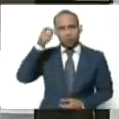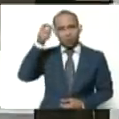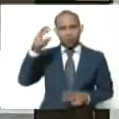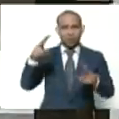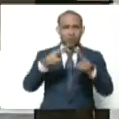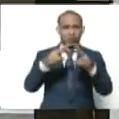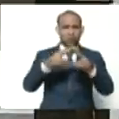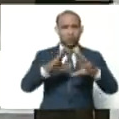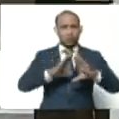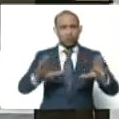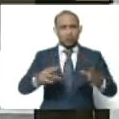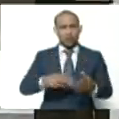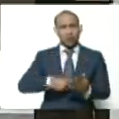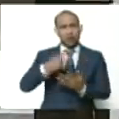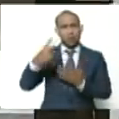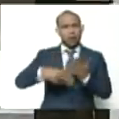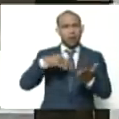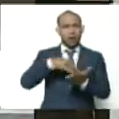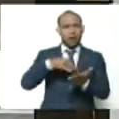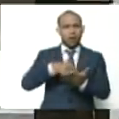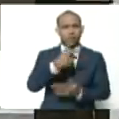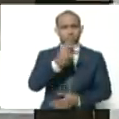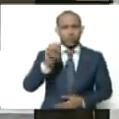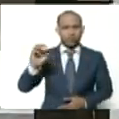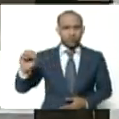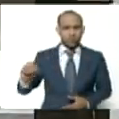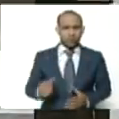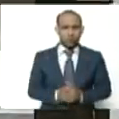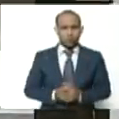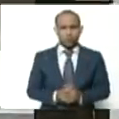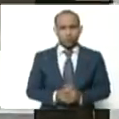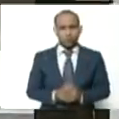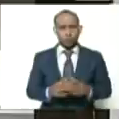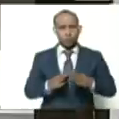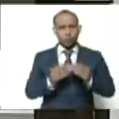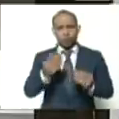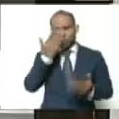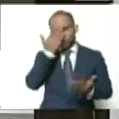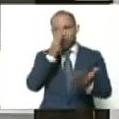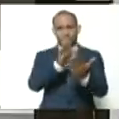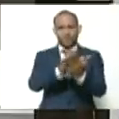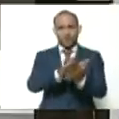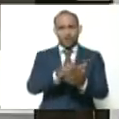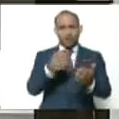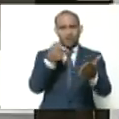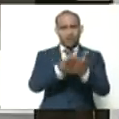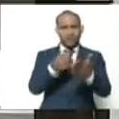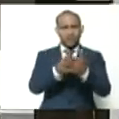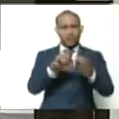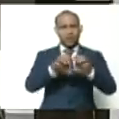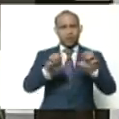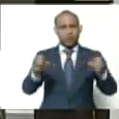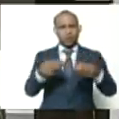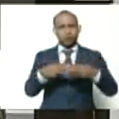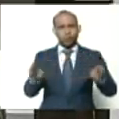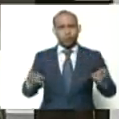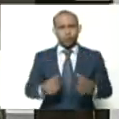conocido. Así que el Plan Carabobo 200, en todos los frentes de batalla de la educación